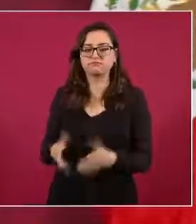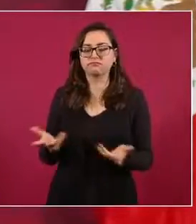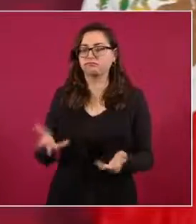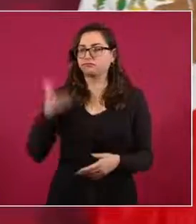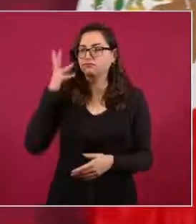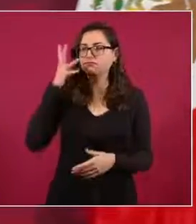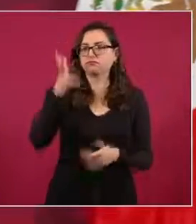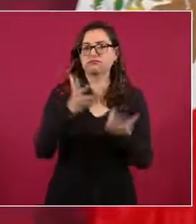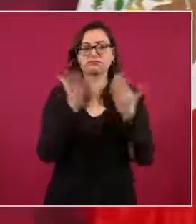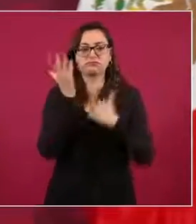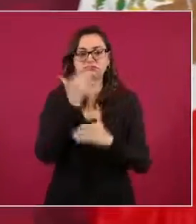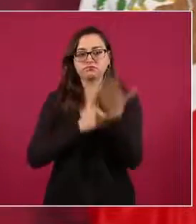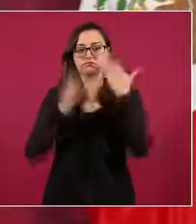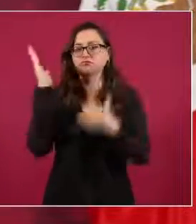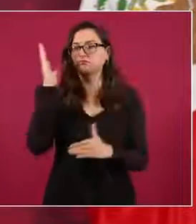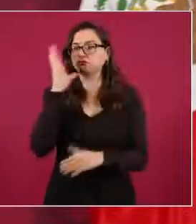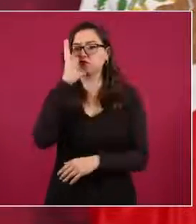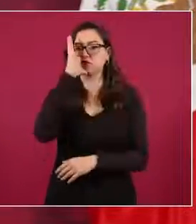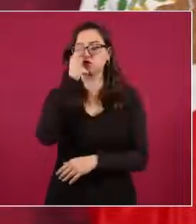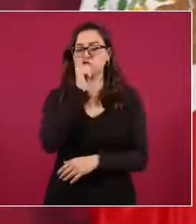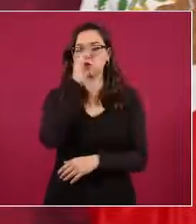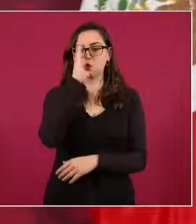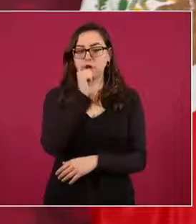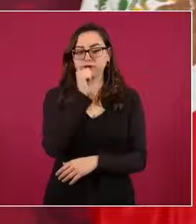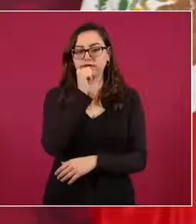de salir adelante.